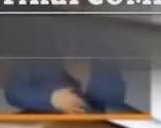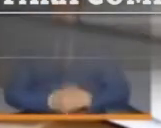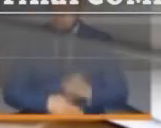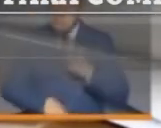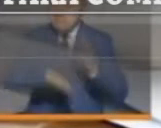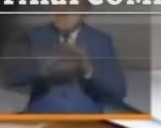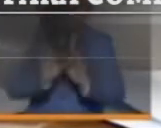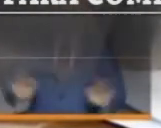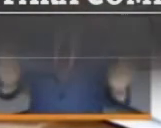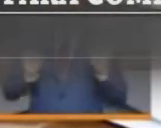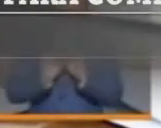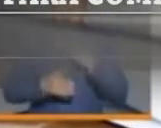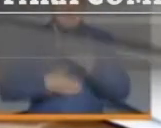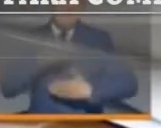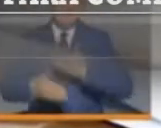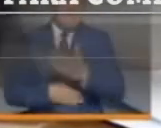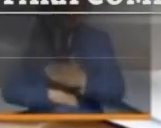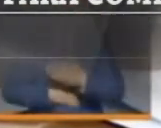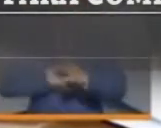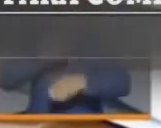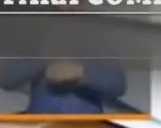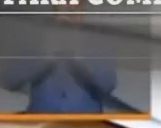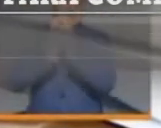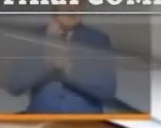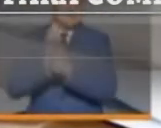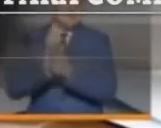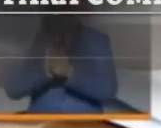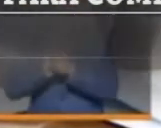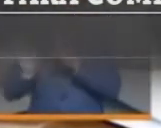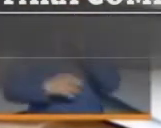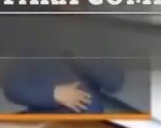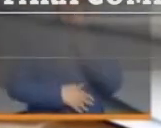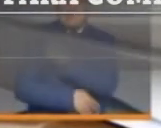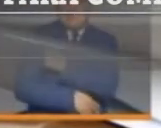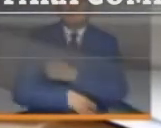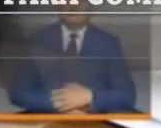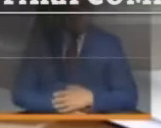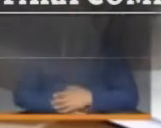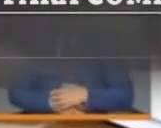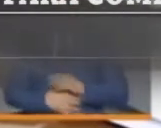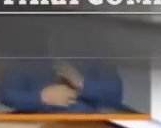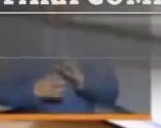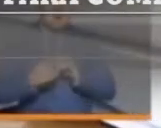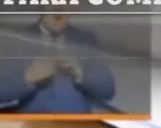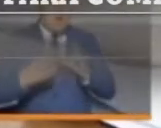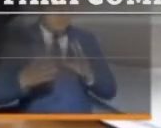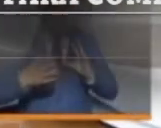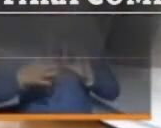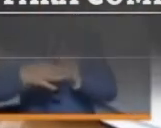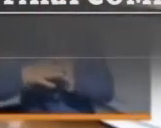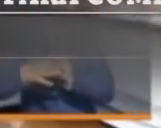enfatizar que es un proceso de complementación al Plan Nacional de Vacunación, de integración